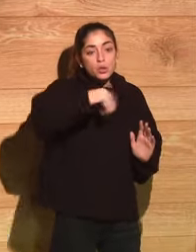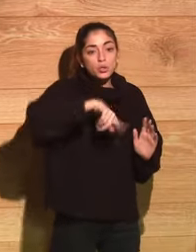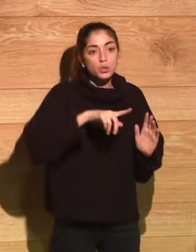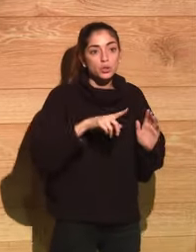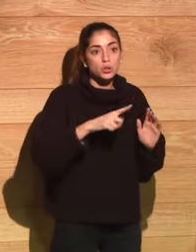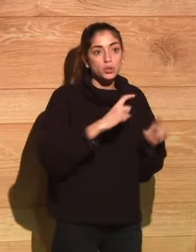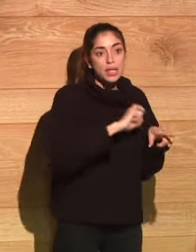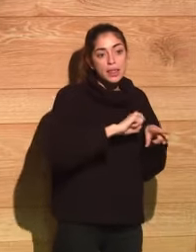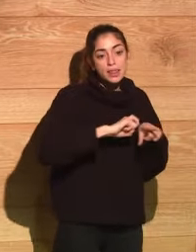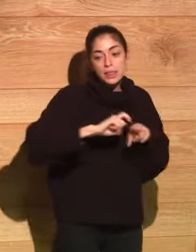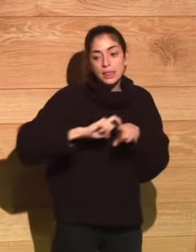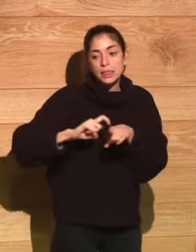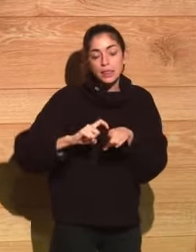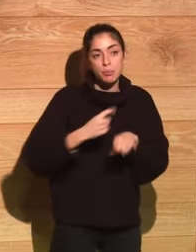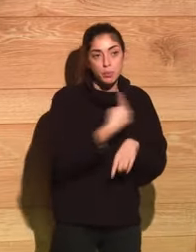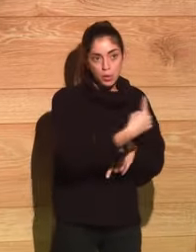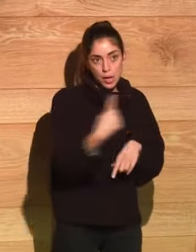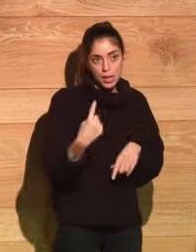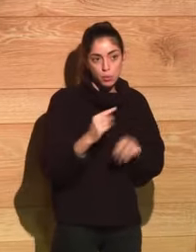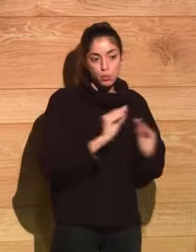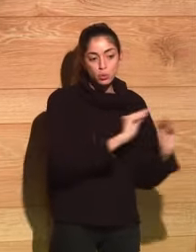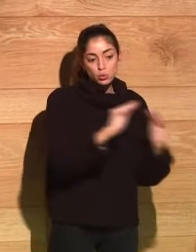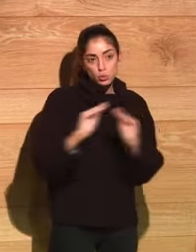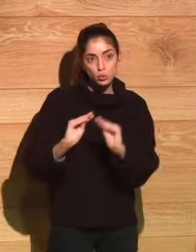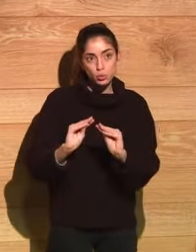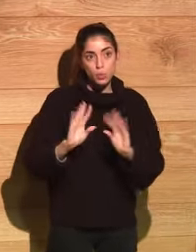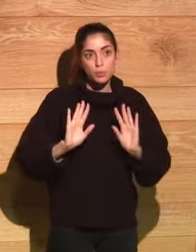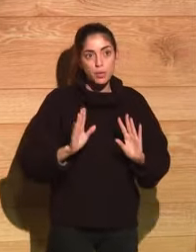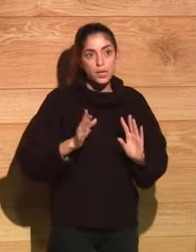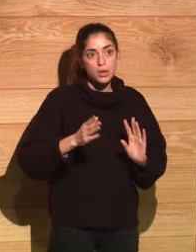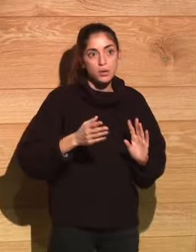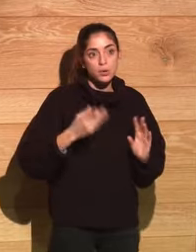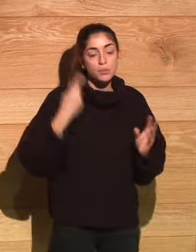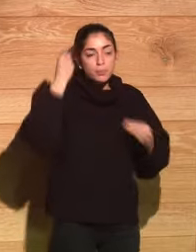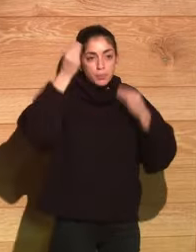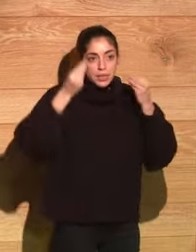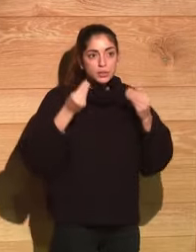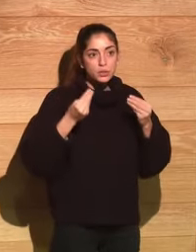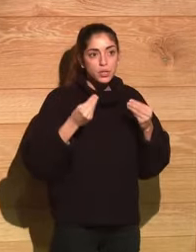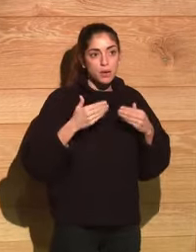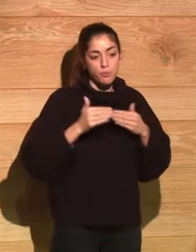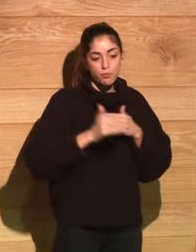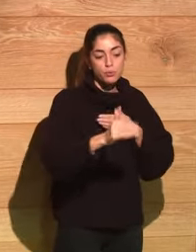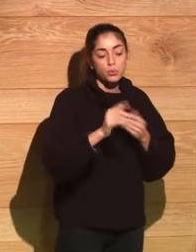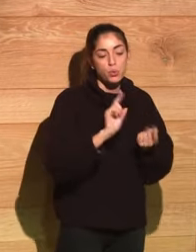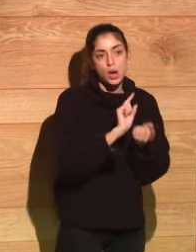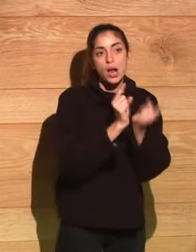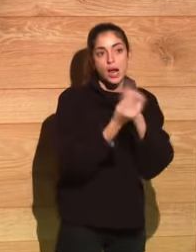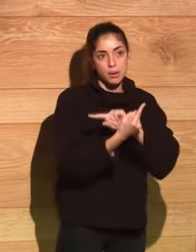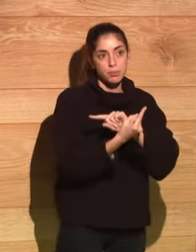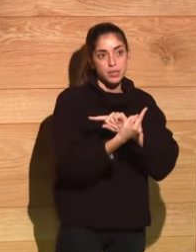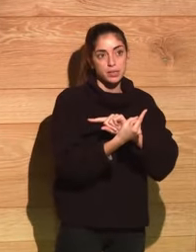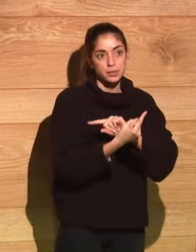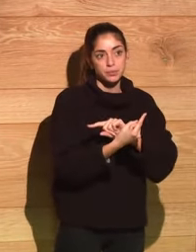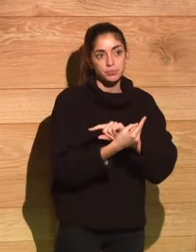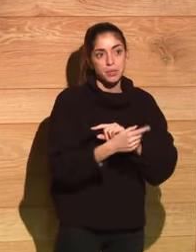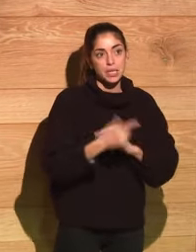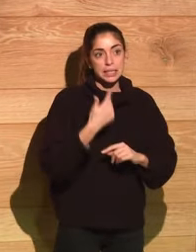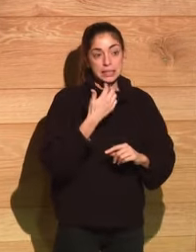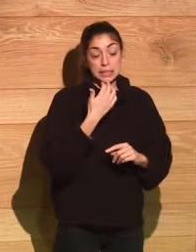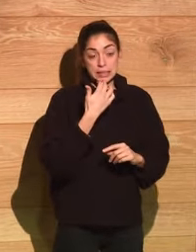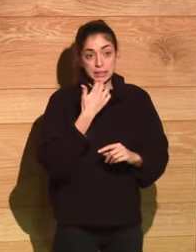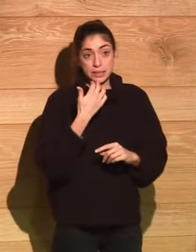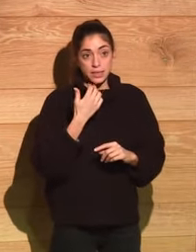que en ese aspecto ya percibe que las cosas están cambiando, pero que van a cambiar muchísimo más. Desde luego, si levantara la cabeza y viera en